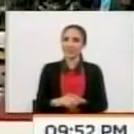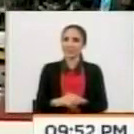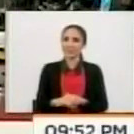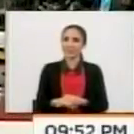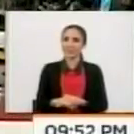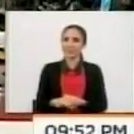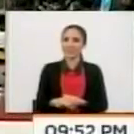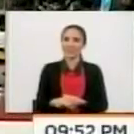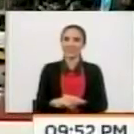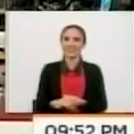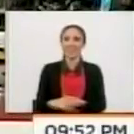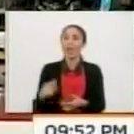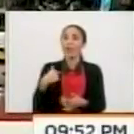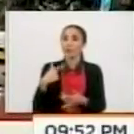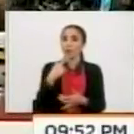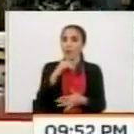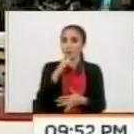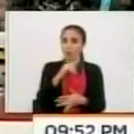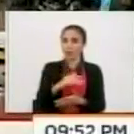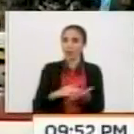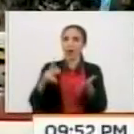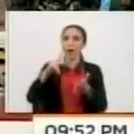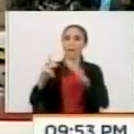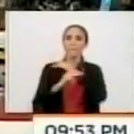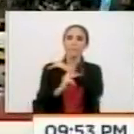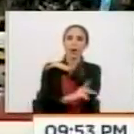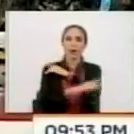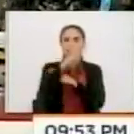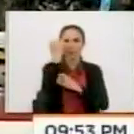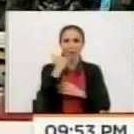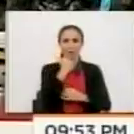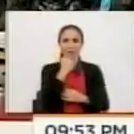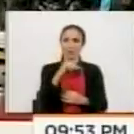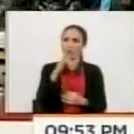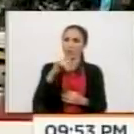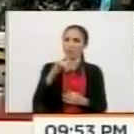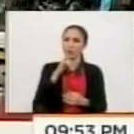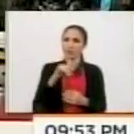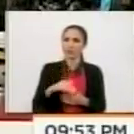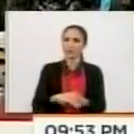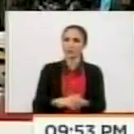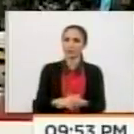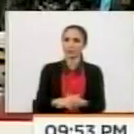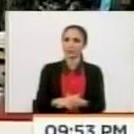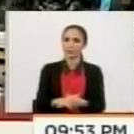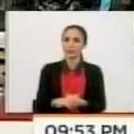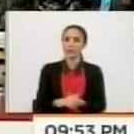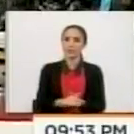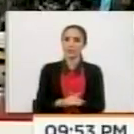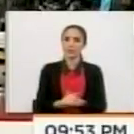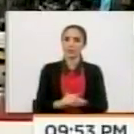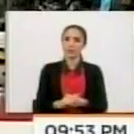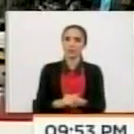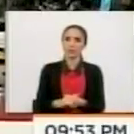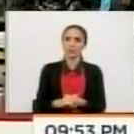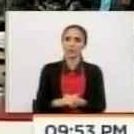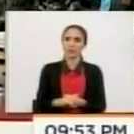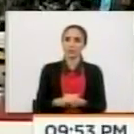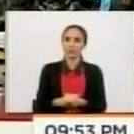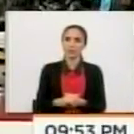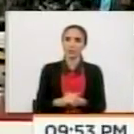Yo hoy les decía en Parque Miranda, a eso que les gusta criticar, ¿no? Y que les, son excelentes ministros si el petróleo está a 100.